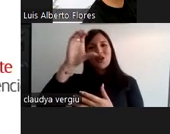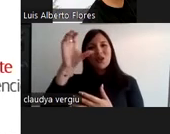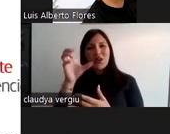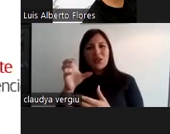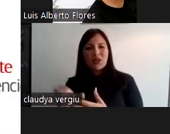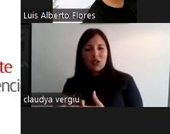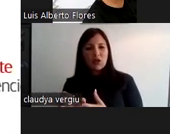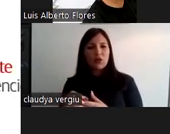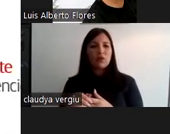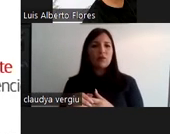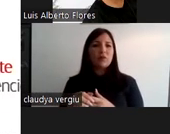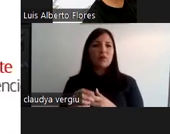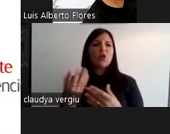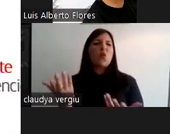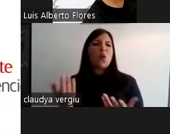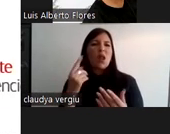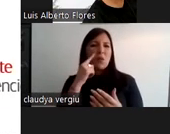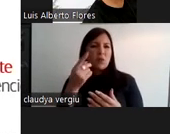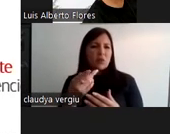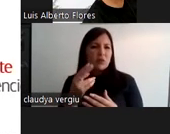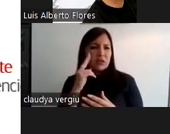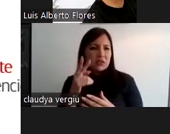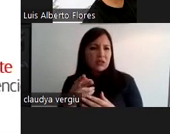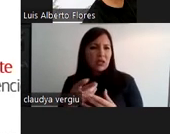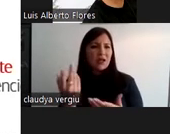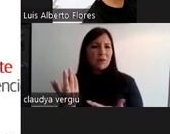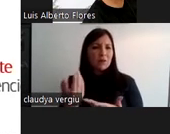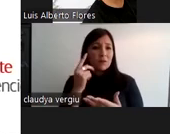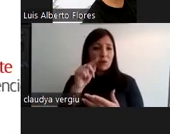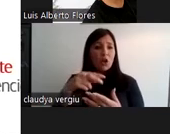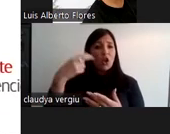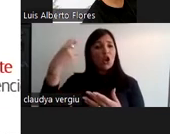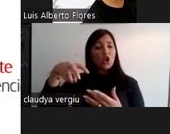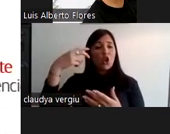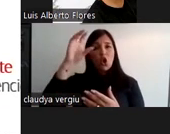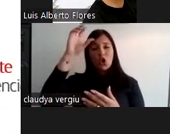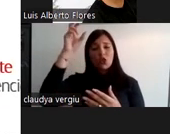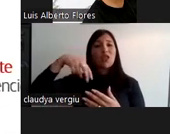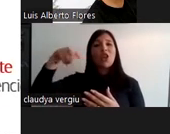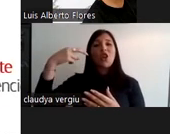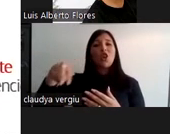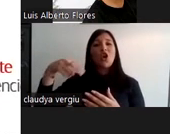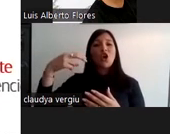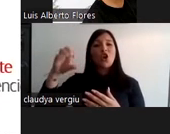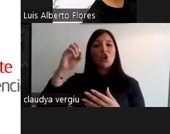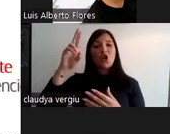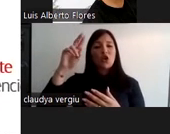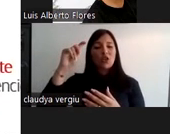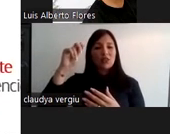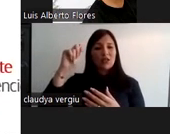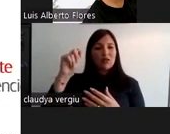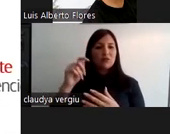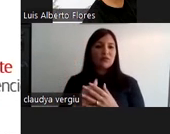digamos que te Sería más visitada y bueno como podemos ver en el gráfico de la izquierda las Macro regiones Sur